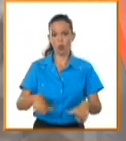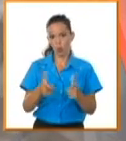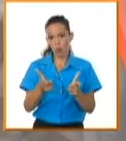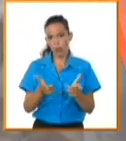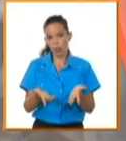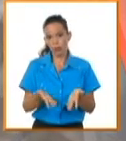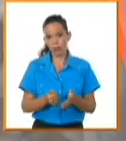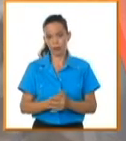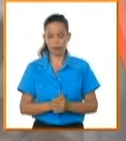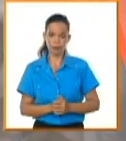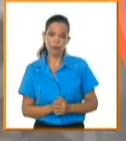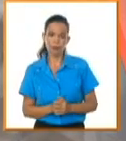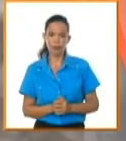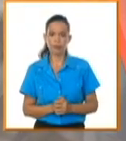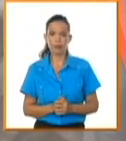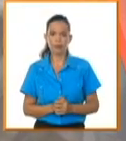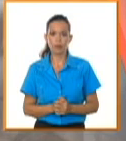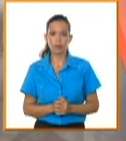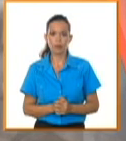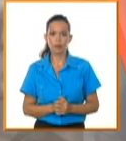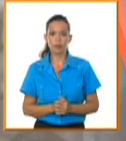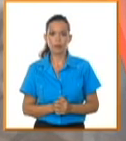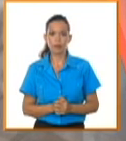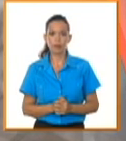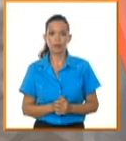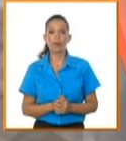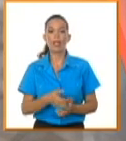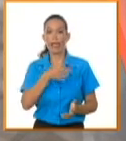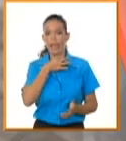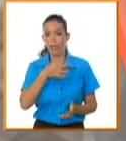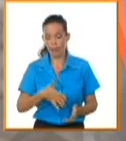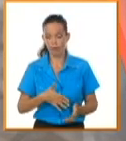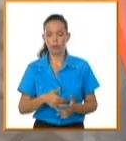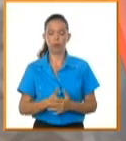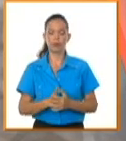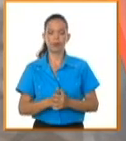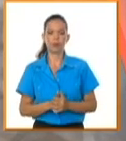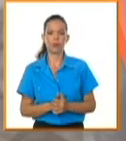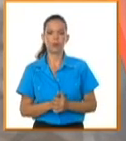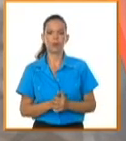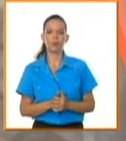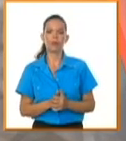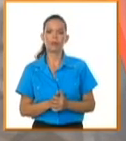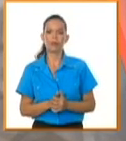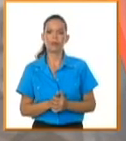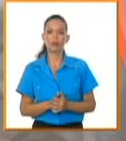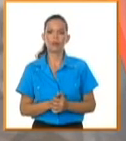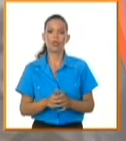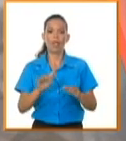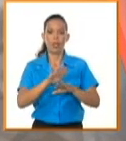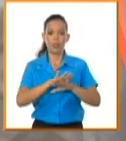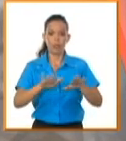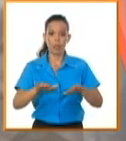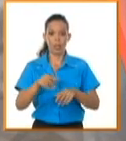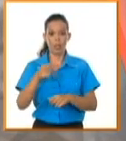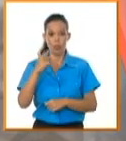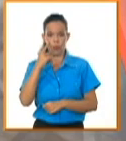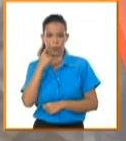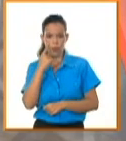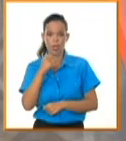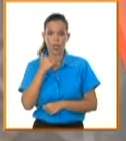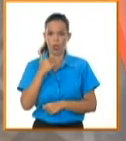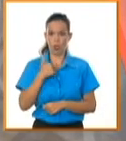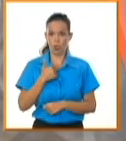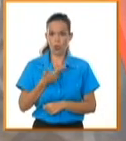poníamos te poníamos poníamos otro ejemplo ya apreciamos ya apreciamos Cómo se acercan y se han acercado